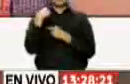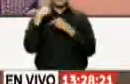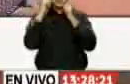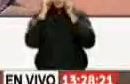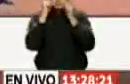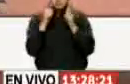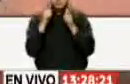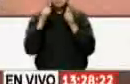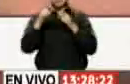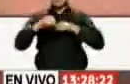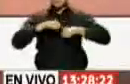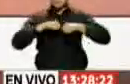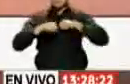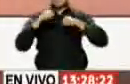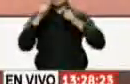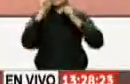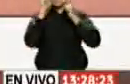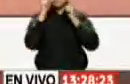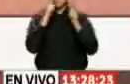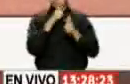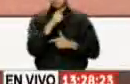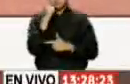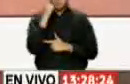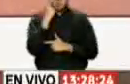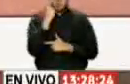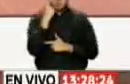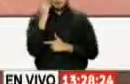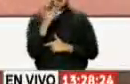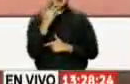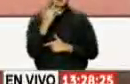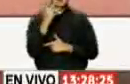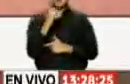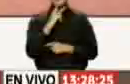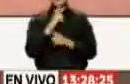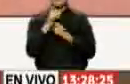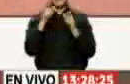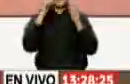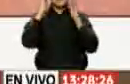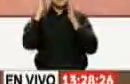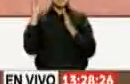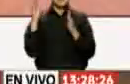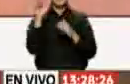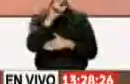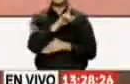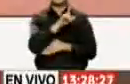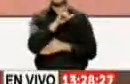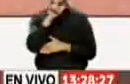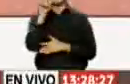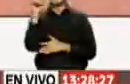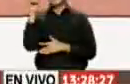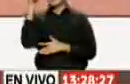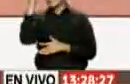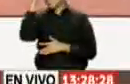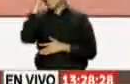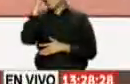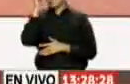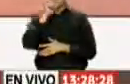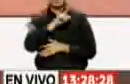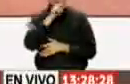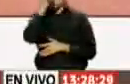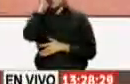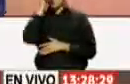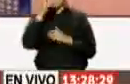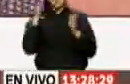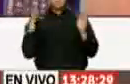atendiendo, son los operadores de estos juegos y que están dispuestos a atender al público de lunes a domingo. Como decíamos, fue